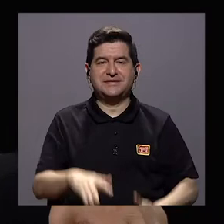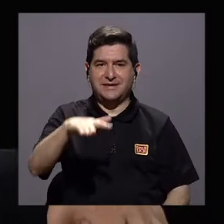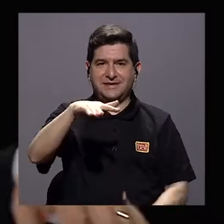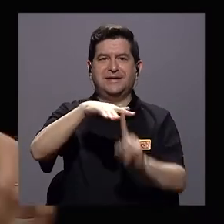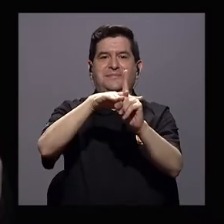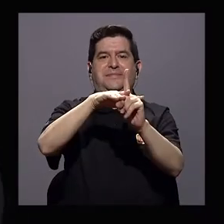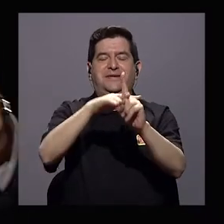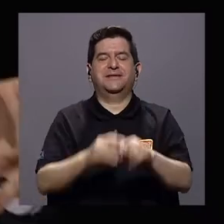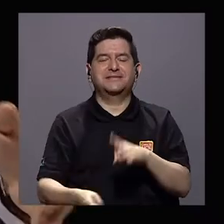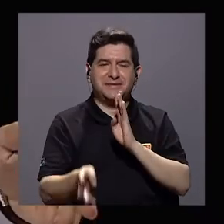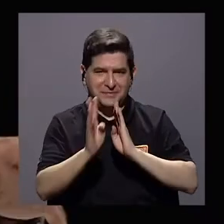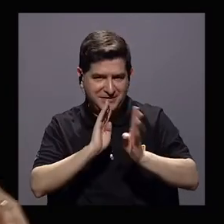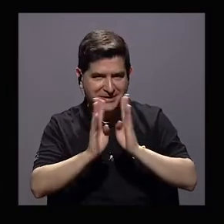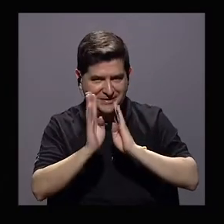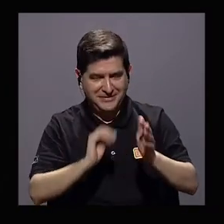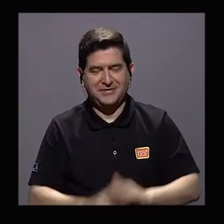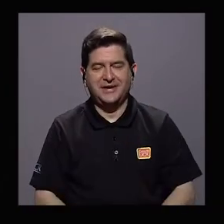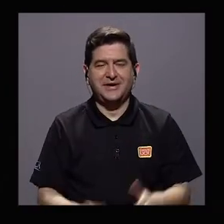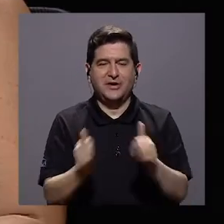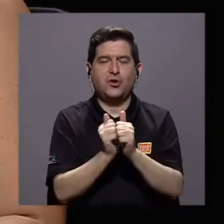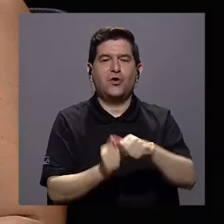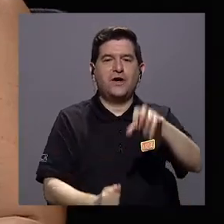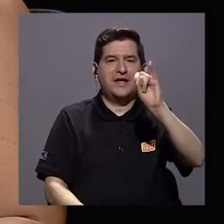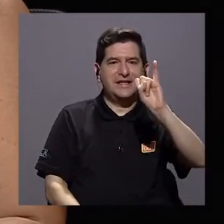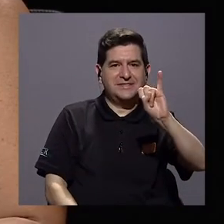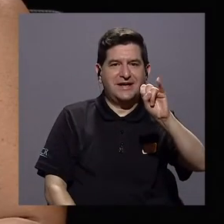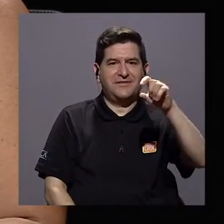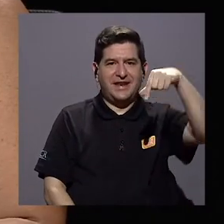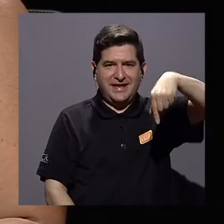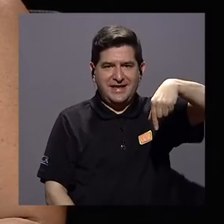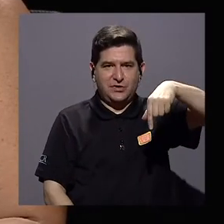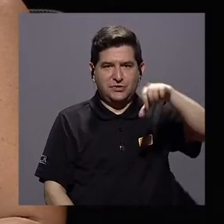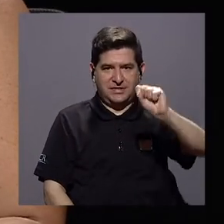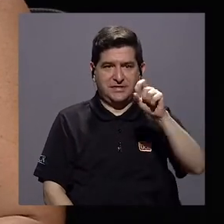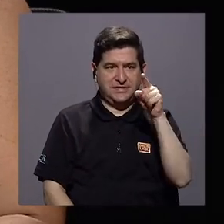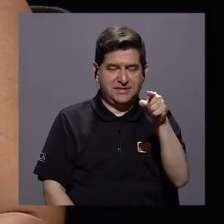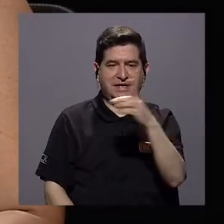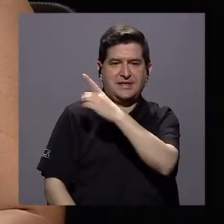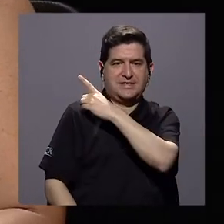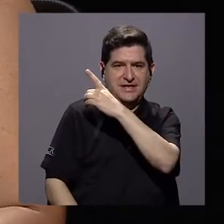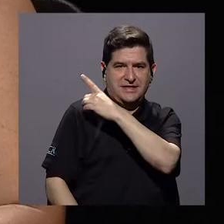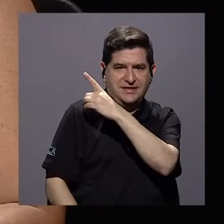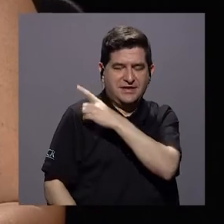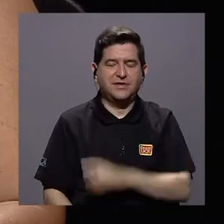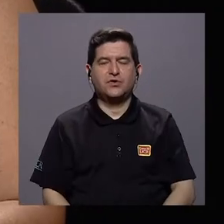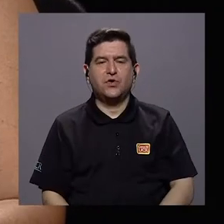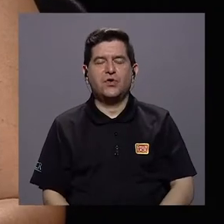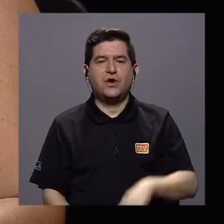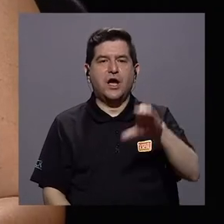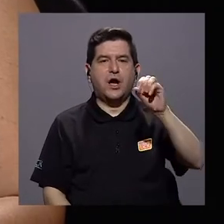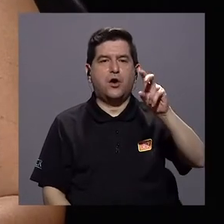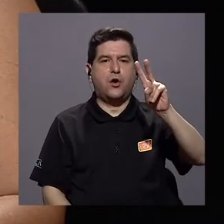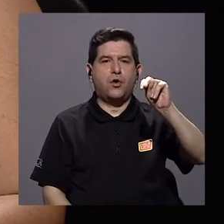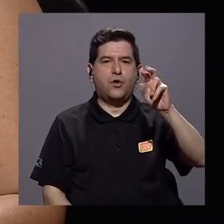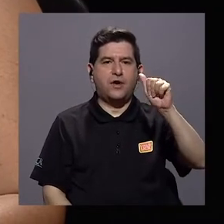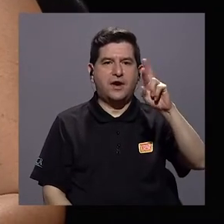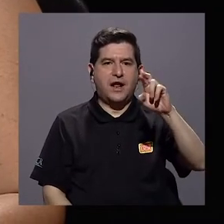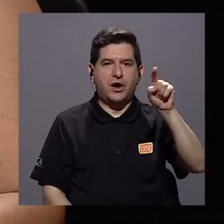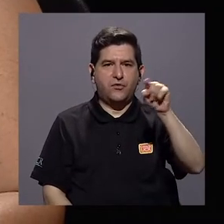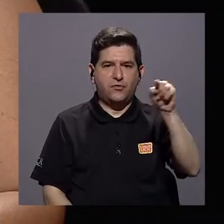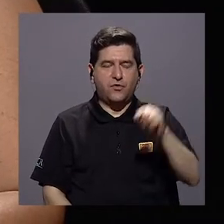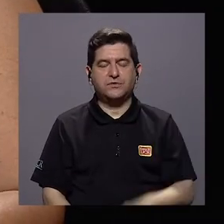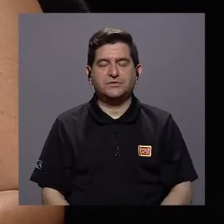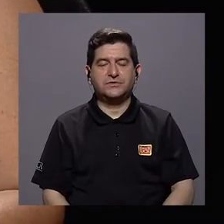estar en conversación con doña Isabel Quiroz Sánchez. Ella es la directora ejecutiva de Conarroz, es licenciada